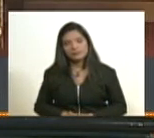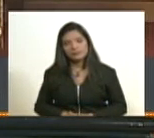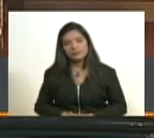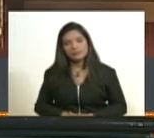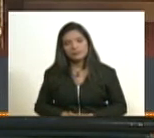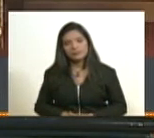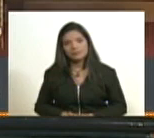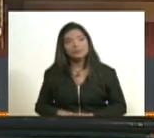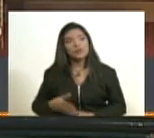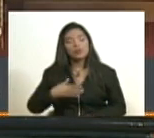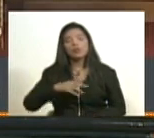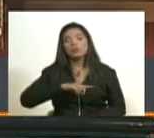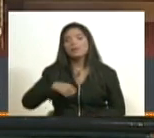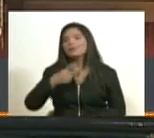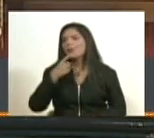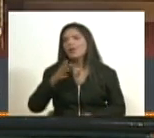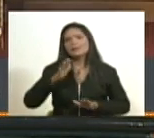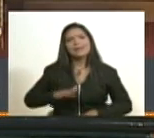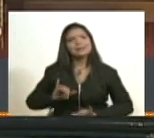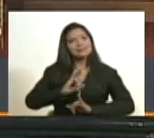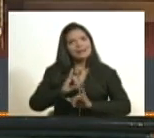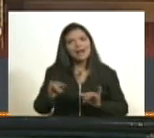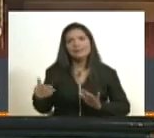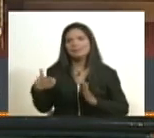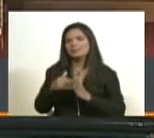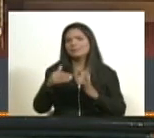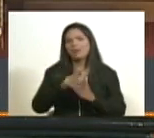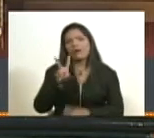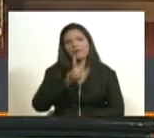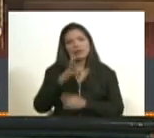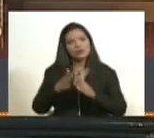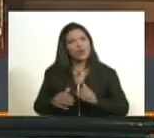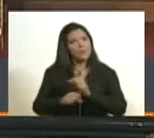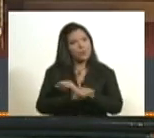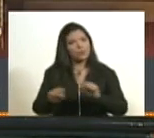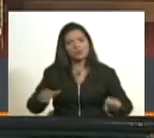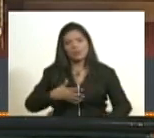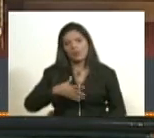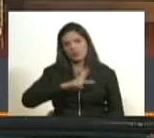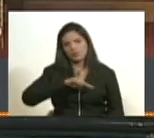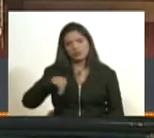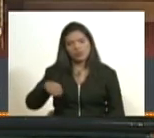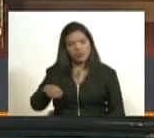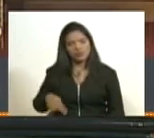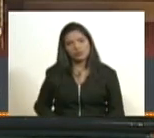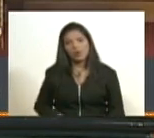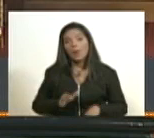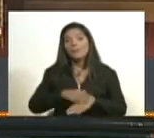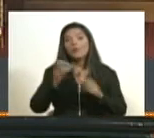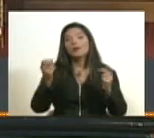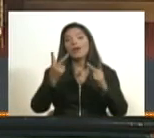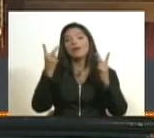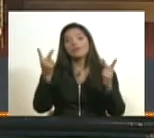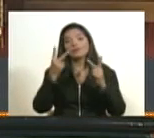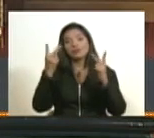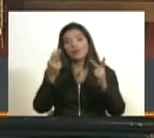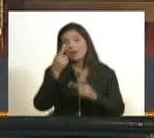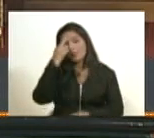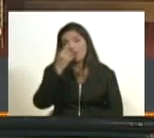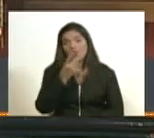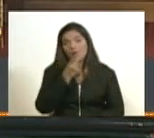Y dijimos, cese la agresión a Venezuela. No van a poder con nosotros. Porque la victoria en República Dominicana